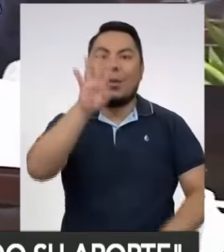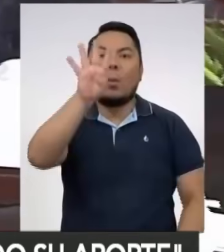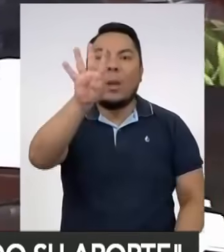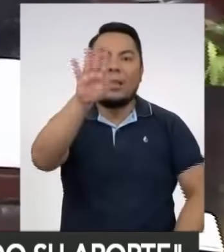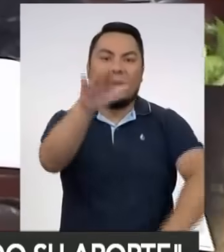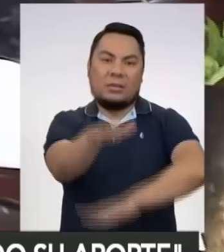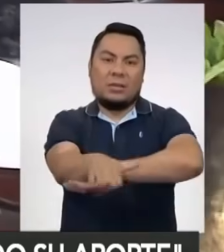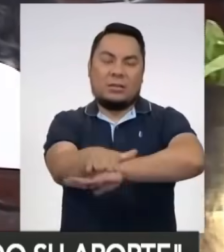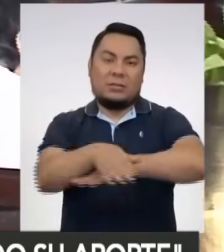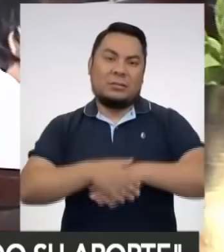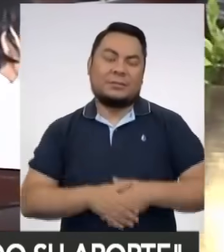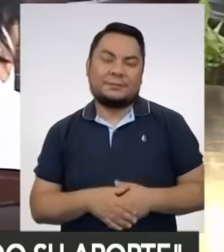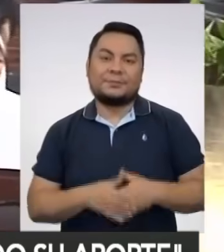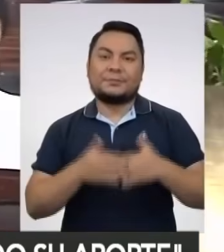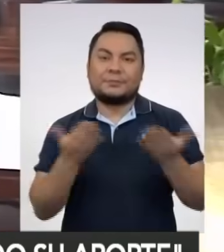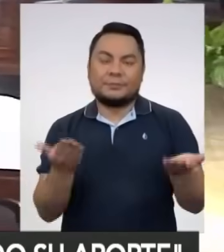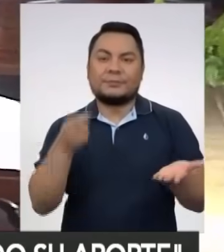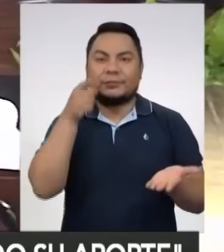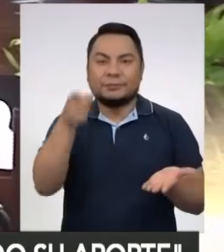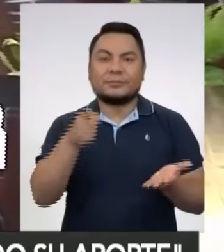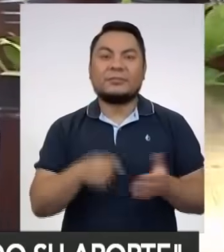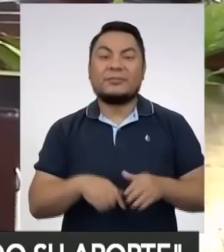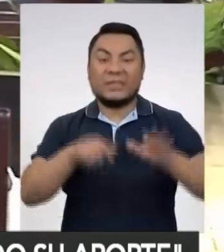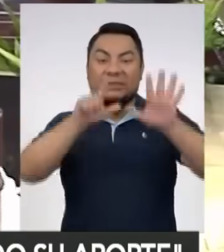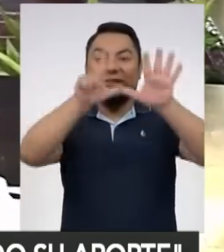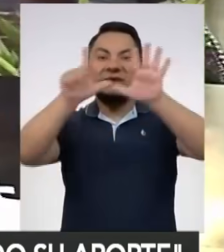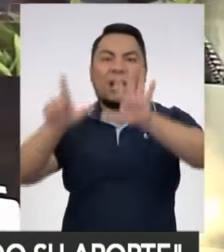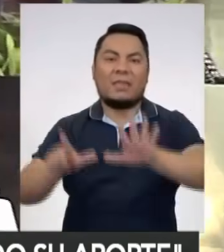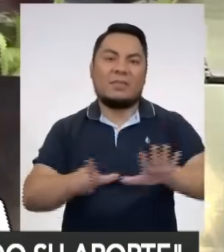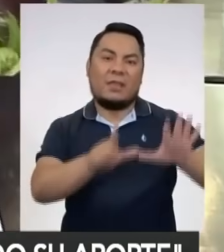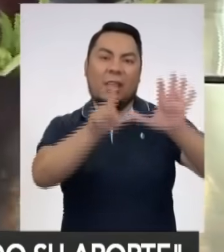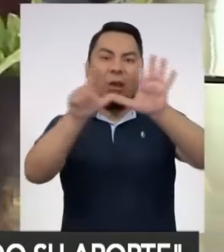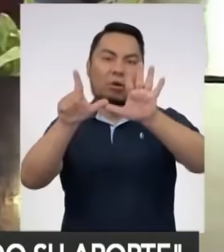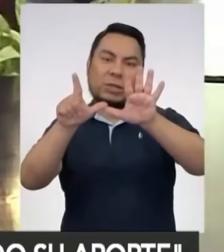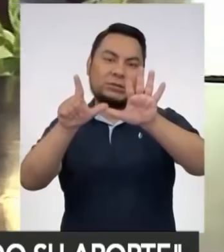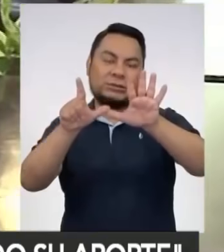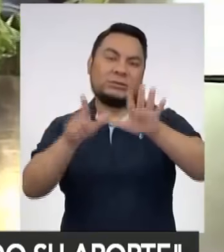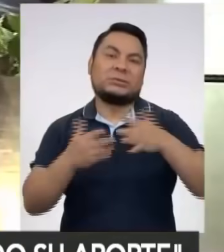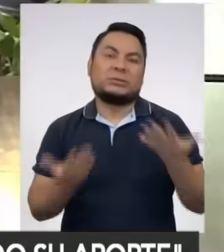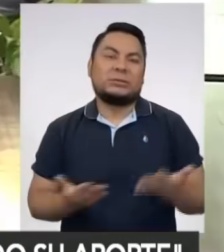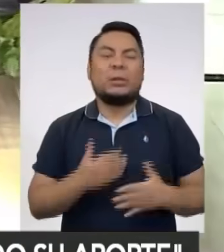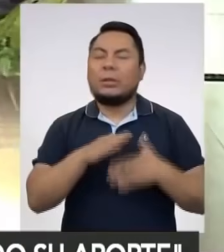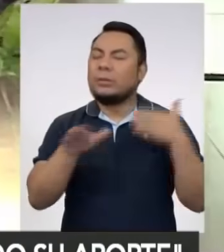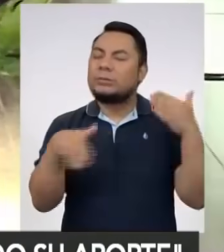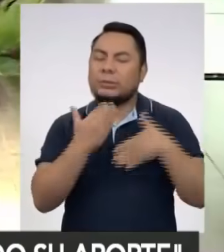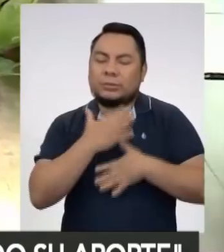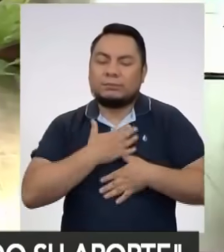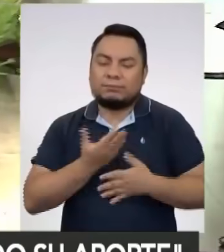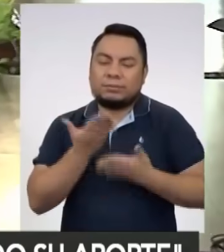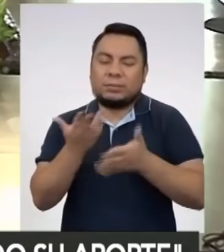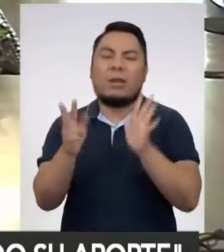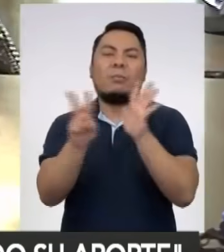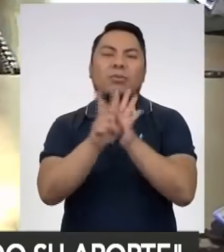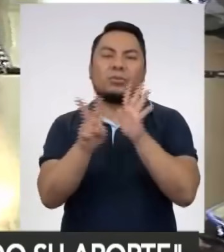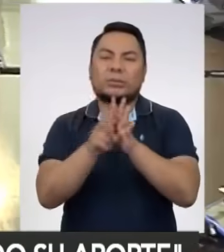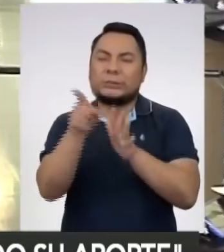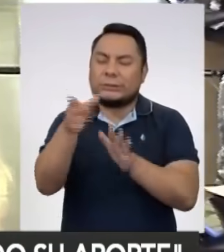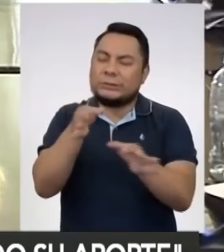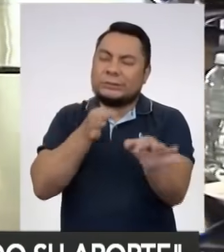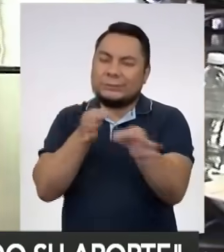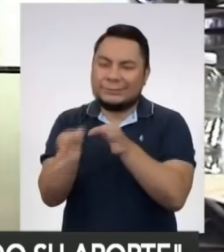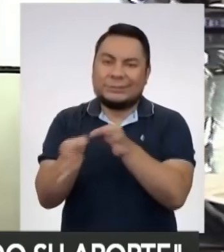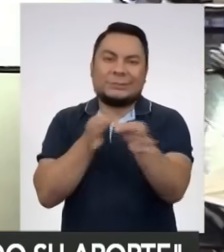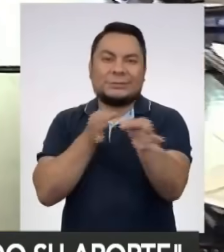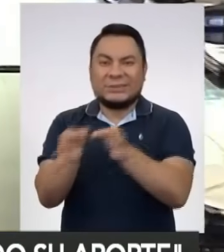tarde. Han estado 7 horas, con toda la mejor voluntad para explicarlo. Si ha